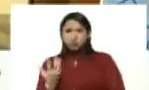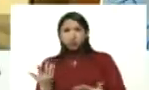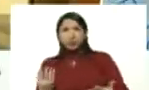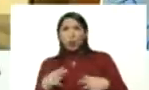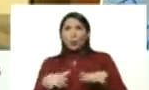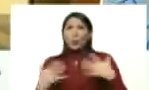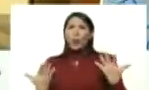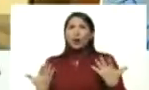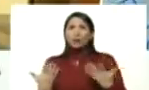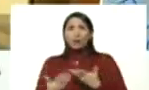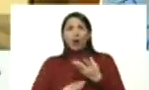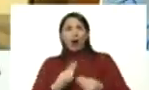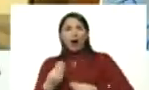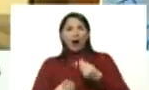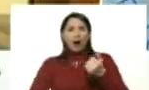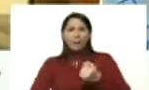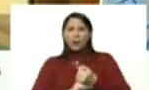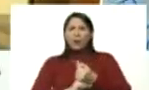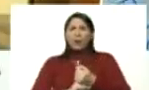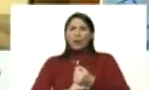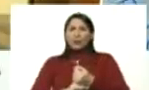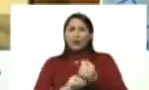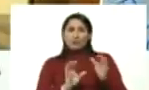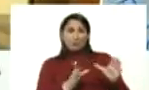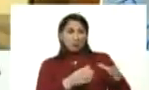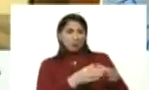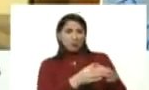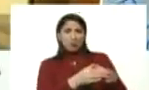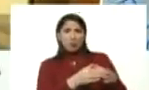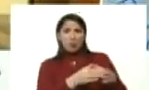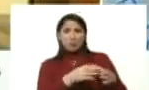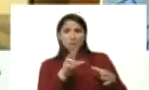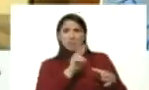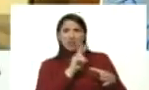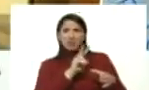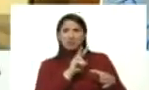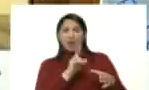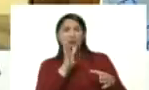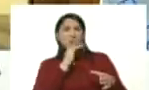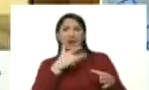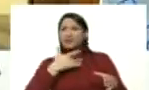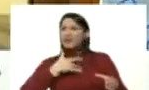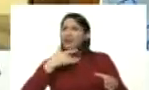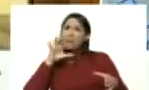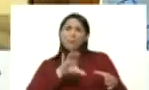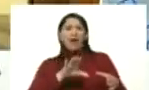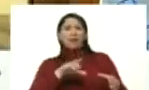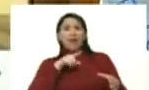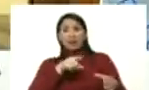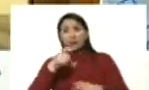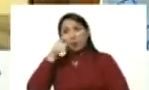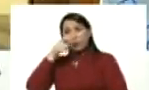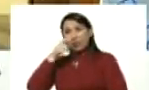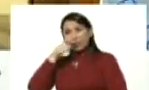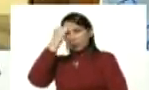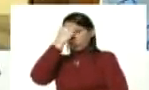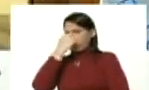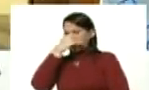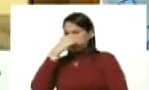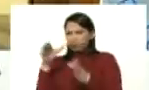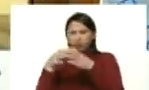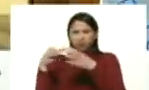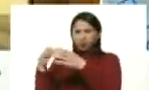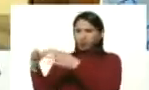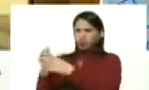cuando se fomenta y apoya por un sector de venezolanos apátrida. Es una operación del crimen